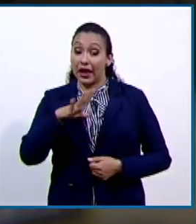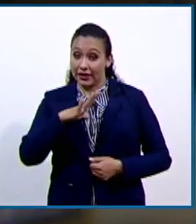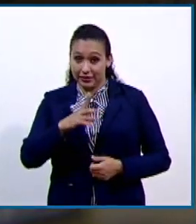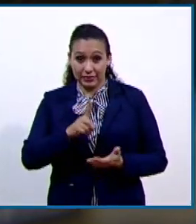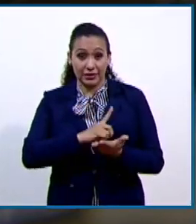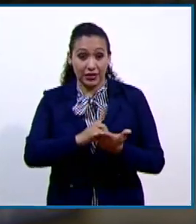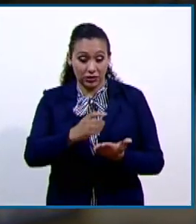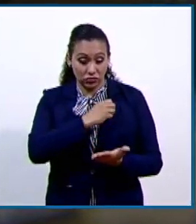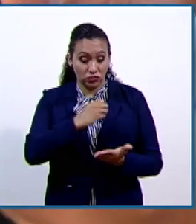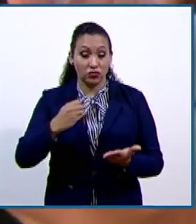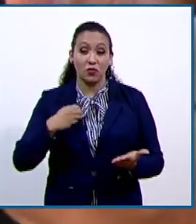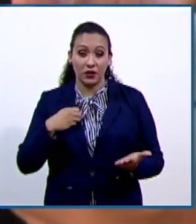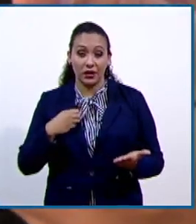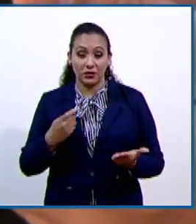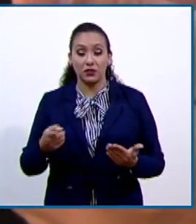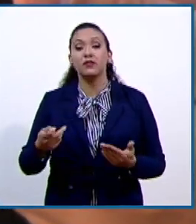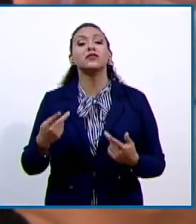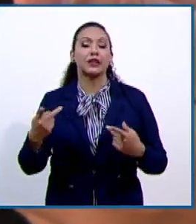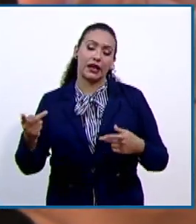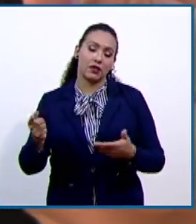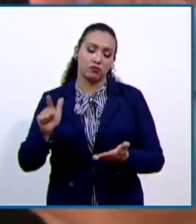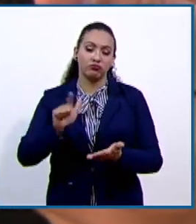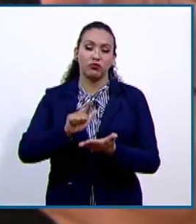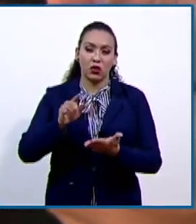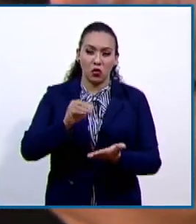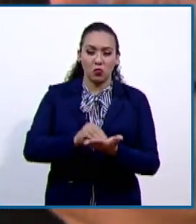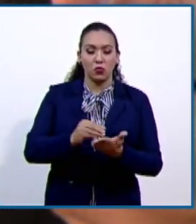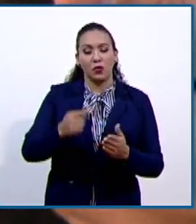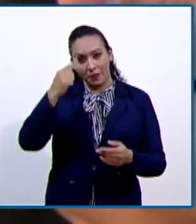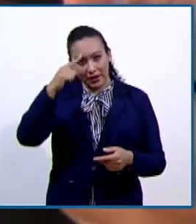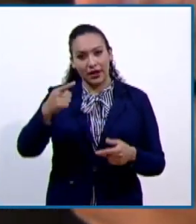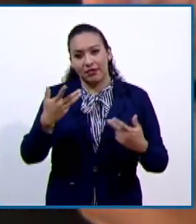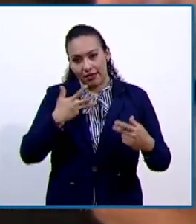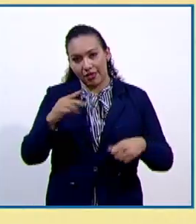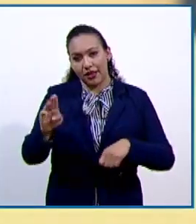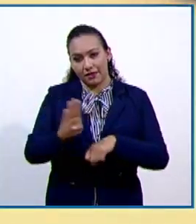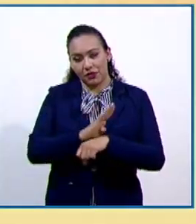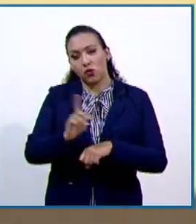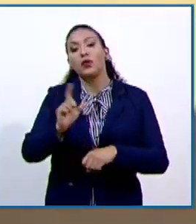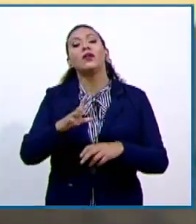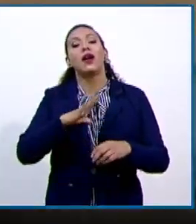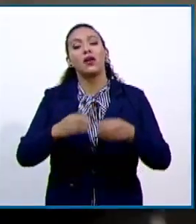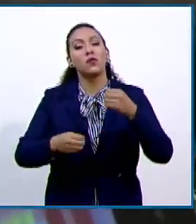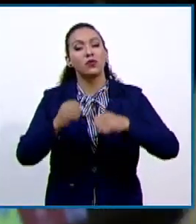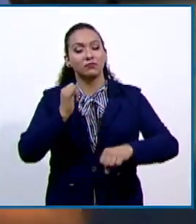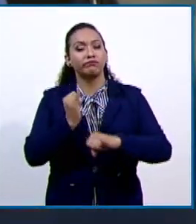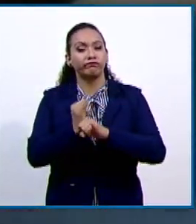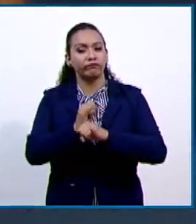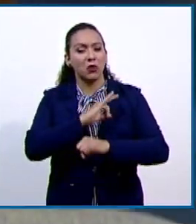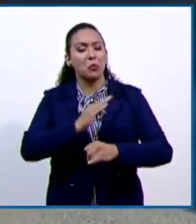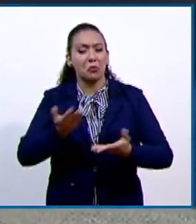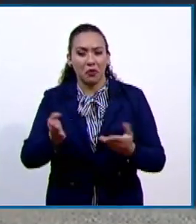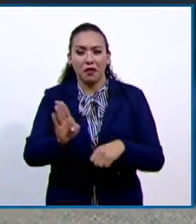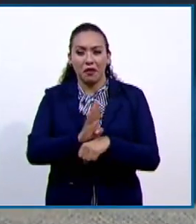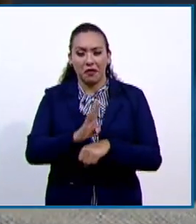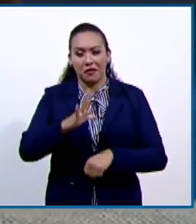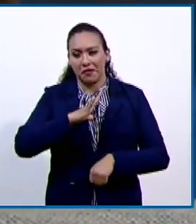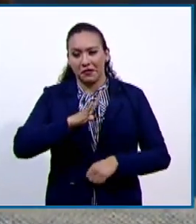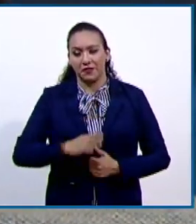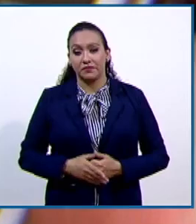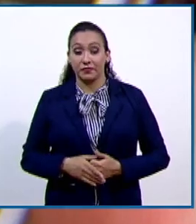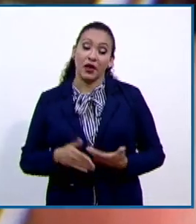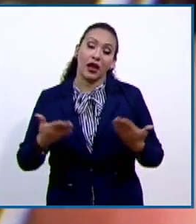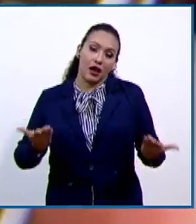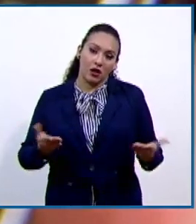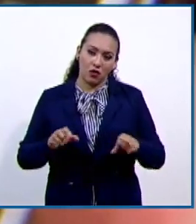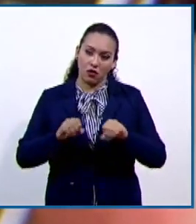que estableció el legislador para gozar de esas ventajas que ofrece el juicio en línea. Recordó que es criterio del alto